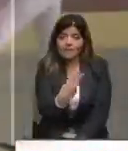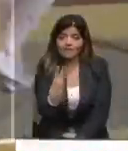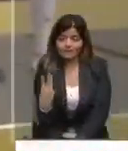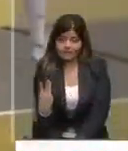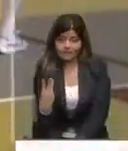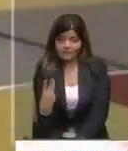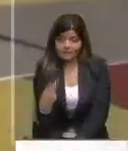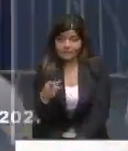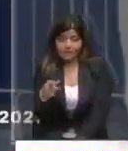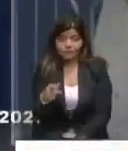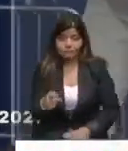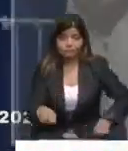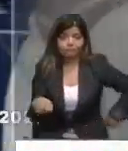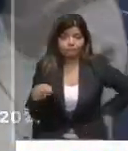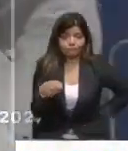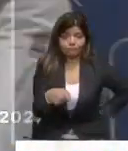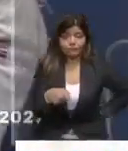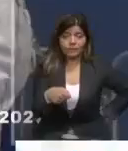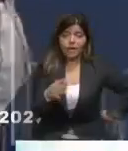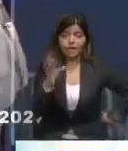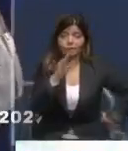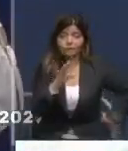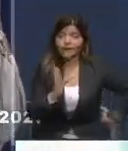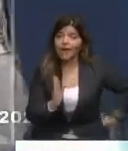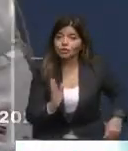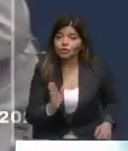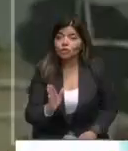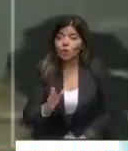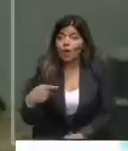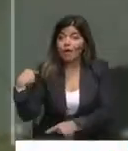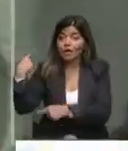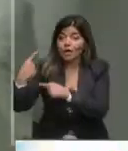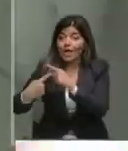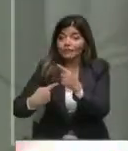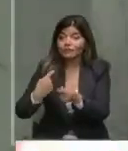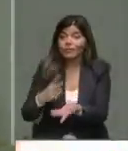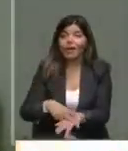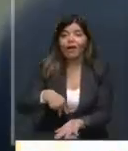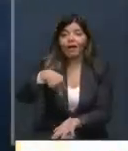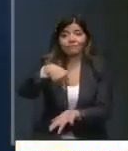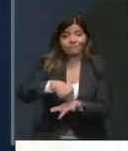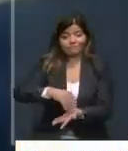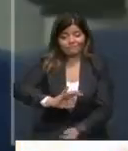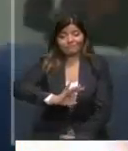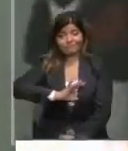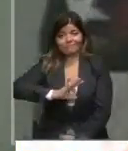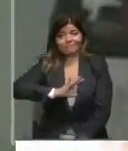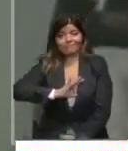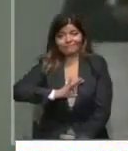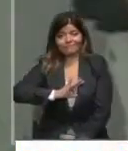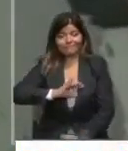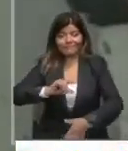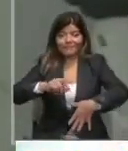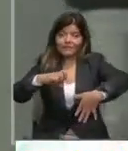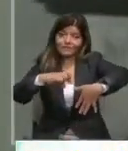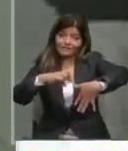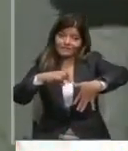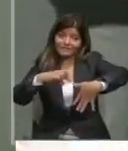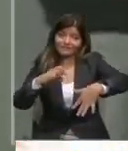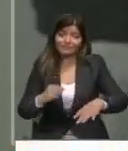el florete en la mano, buscará continuar con el legado y subirse nuevamente a un podio panamericano.